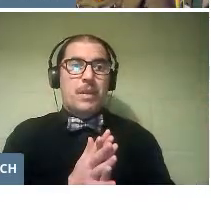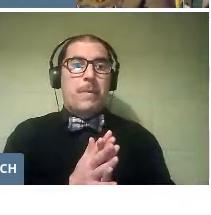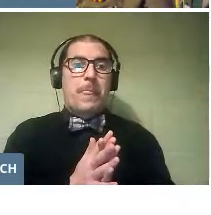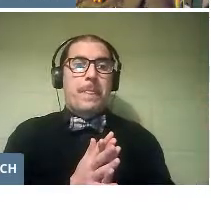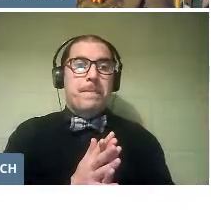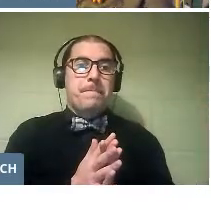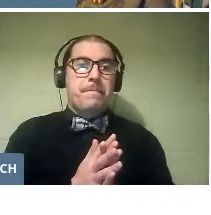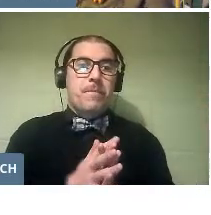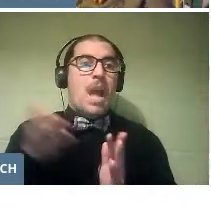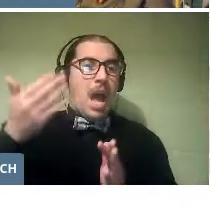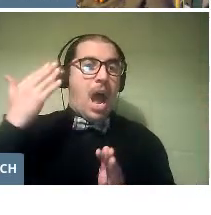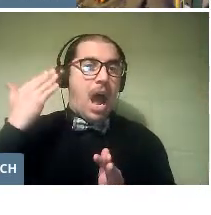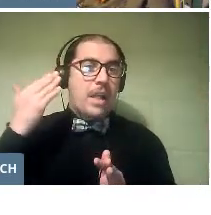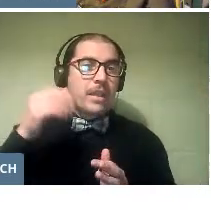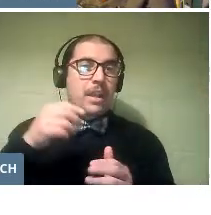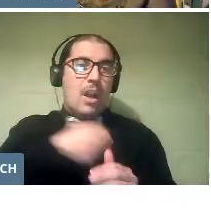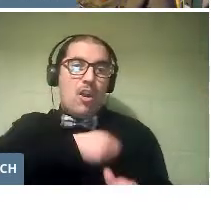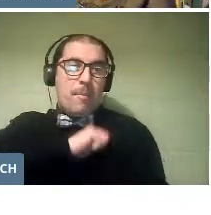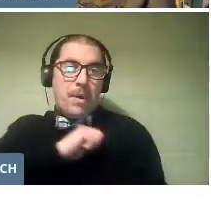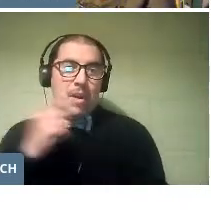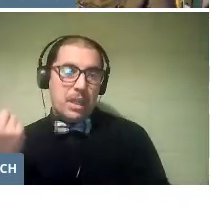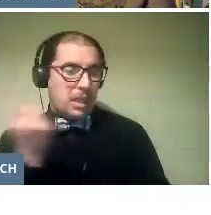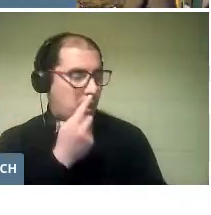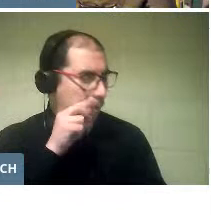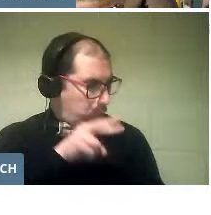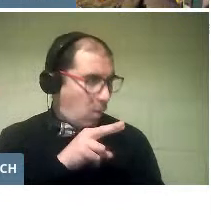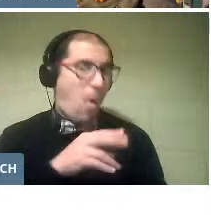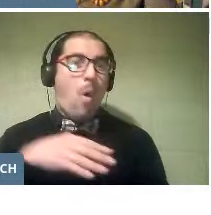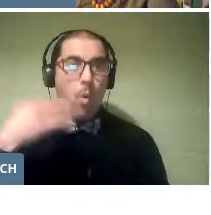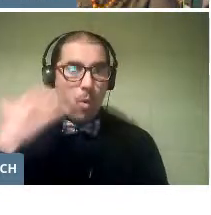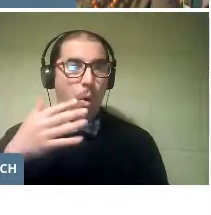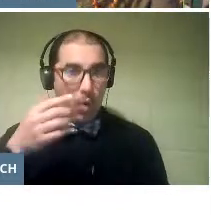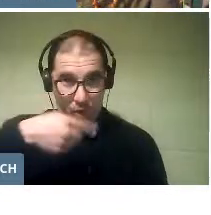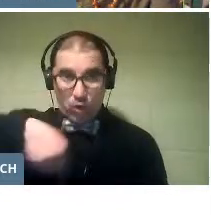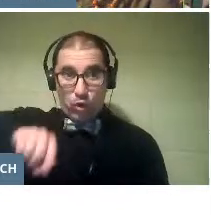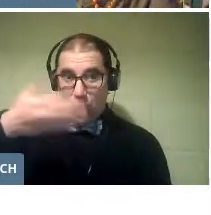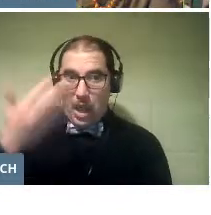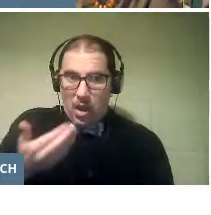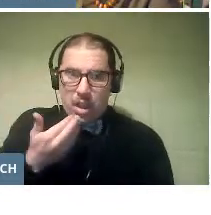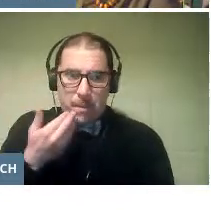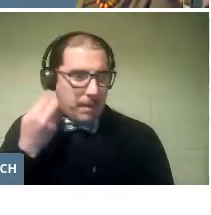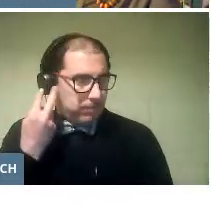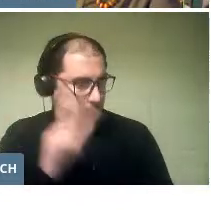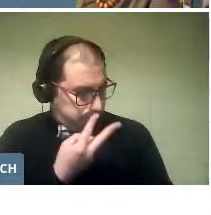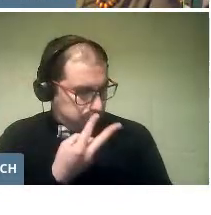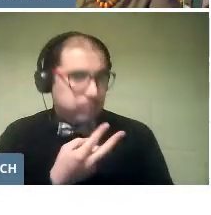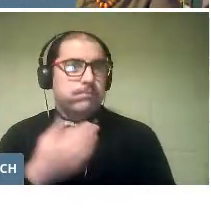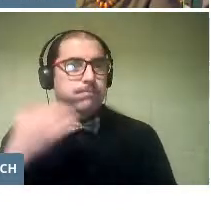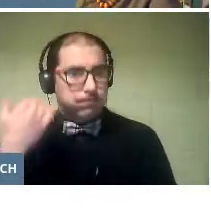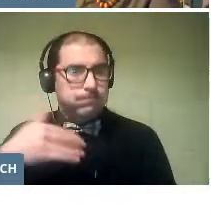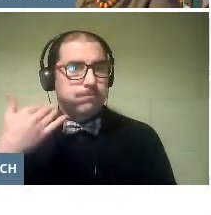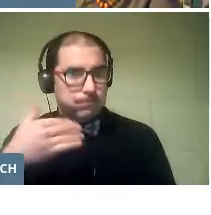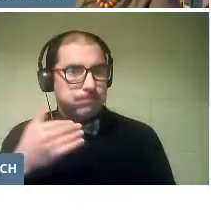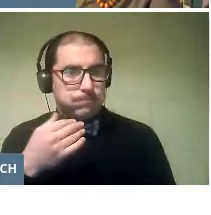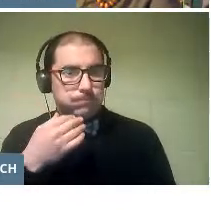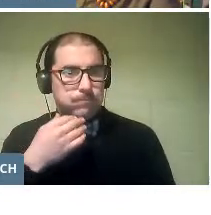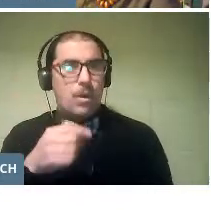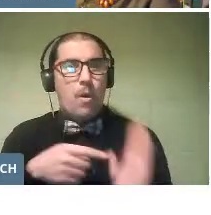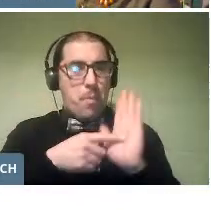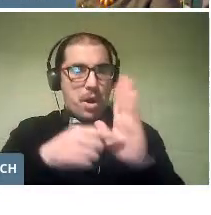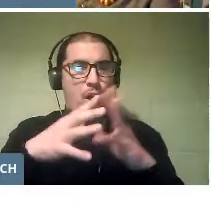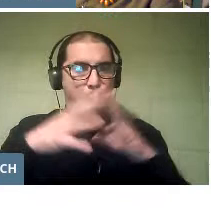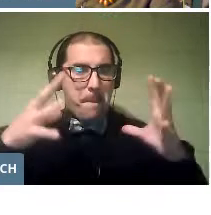valoraron ya en su momento los españoles. Deberíamos darle una vuelta más al